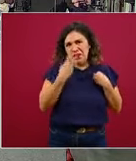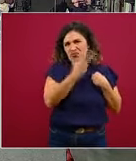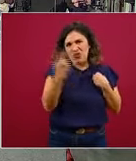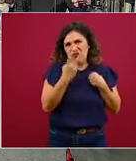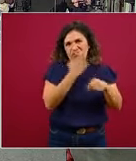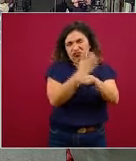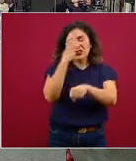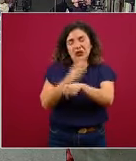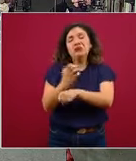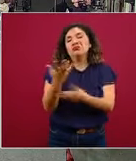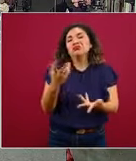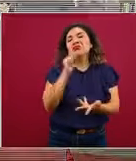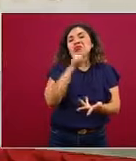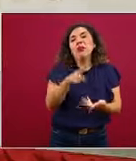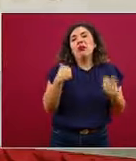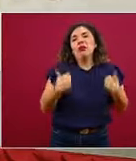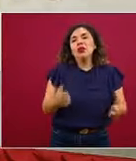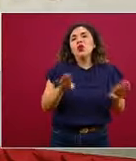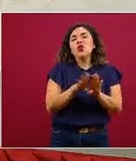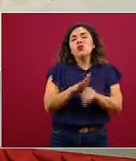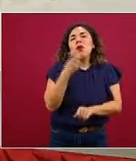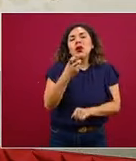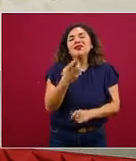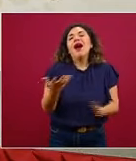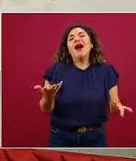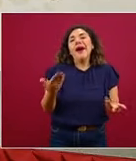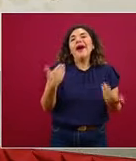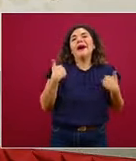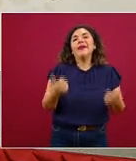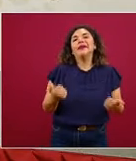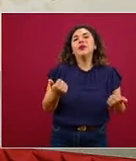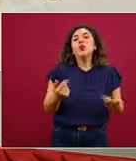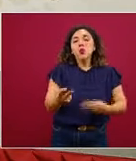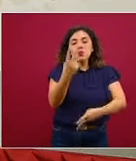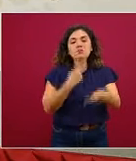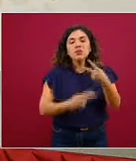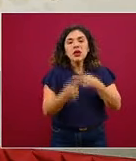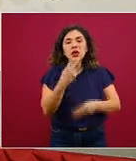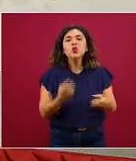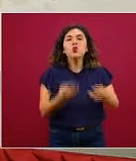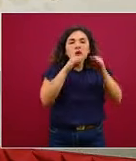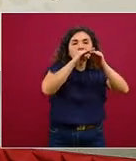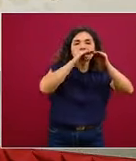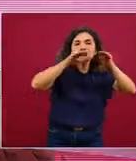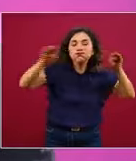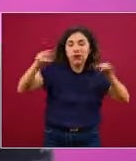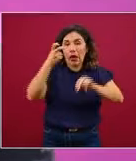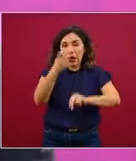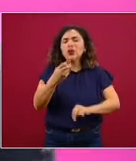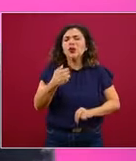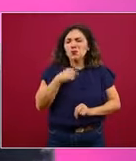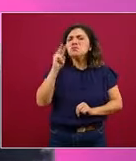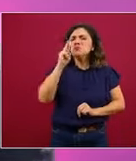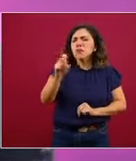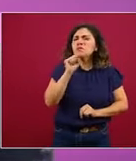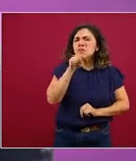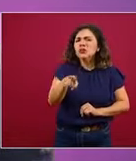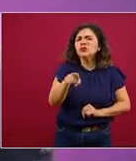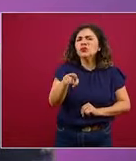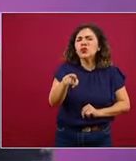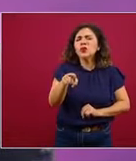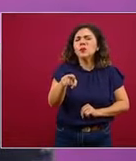poblacional. También esto, lógicamente, va a contribuir de manera directa a ese balance. Ya lo hemos visto también en